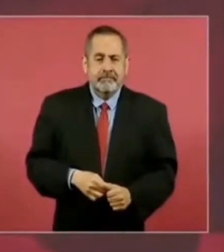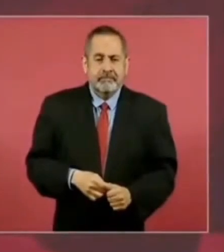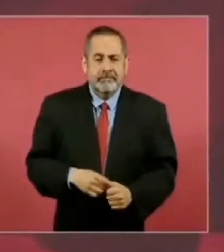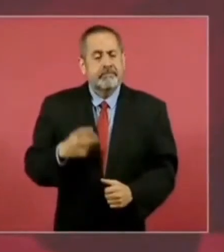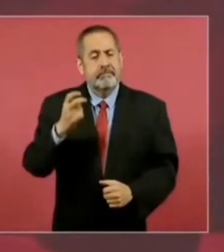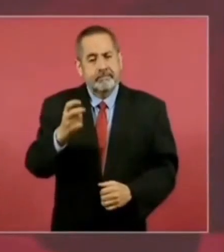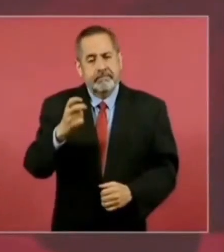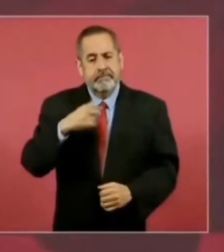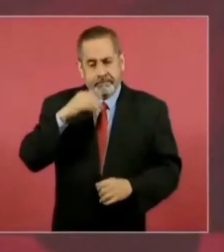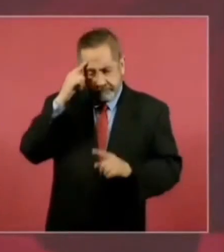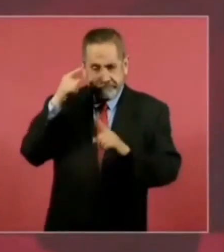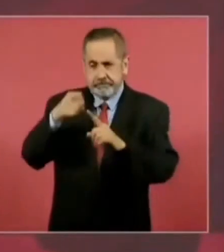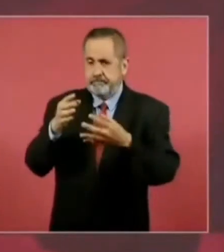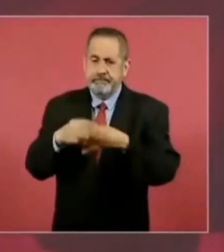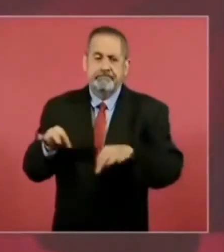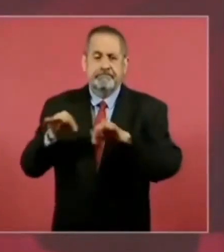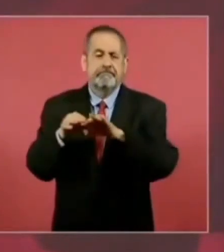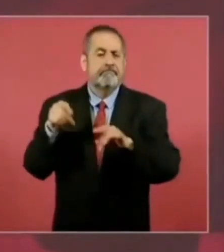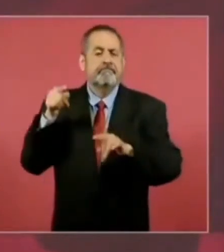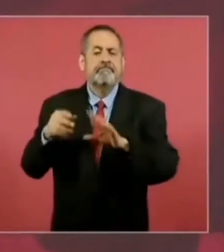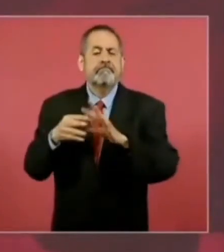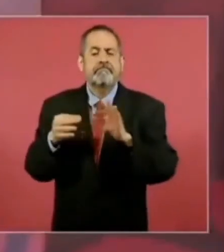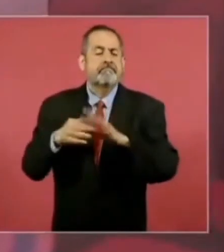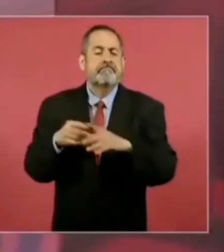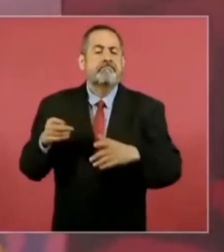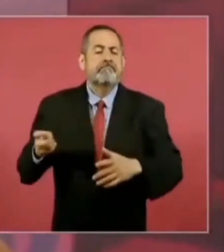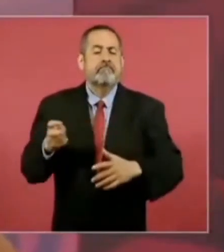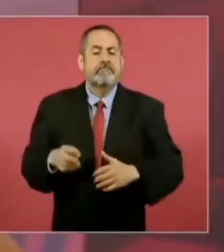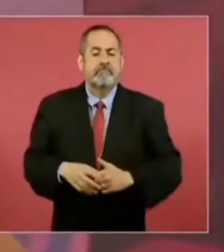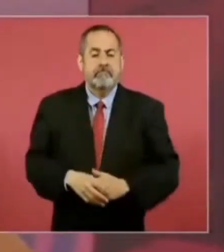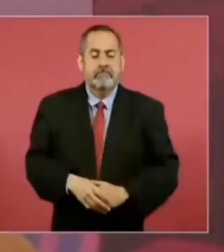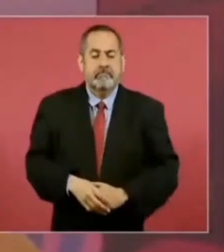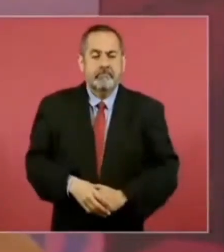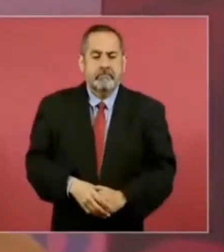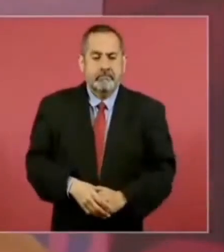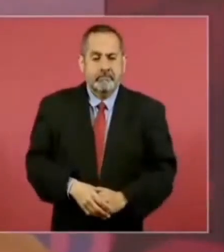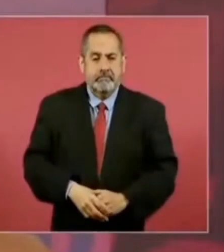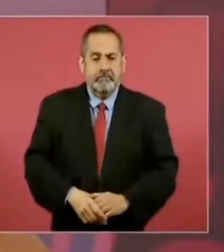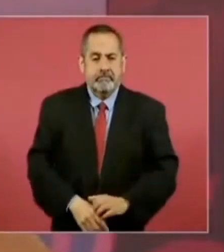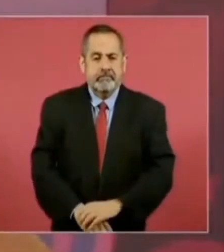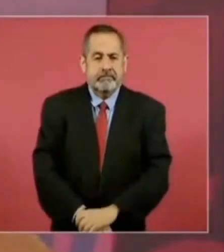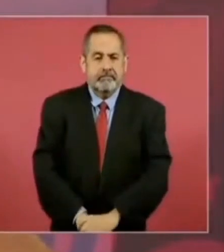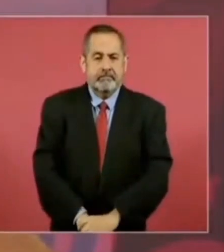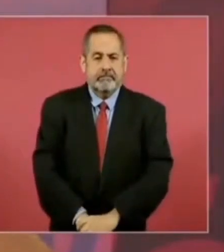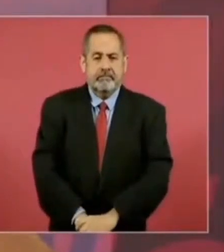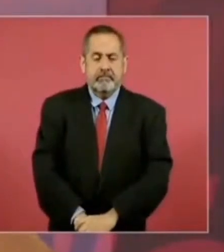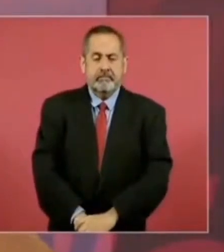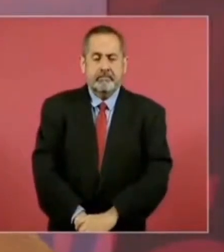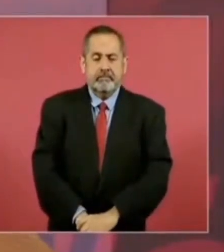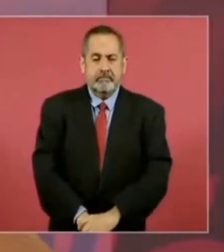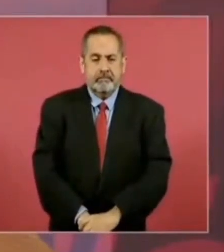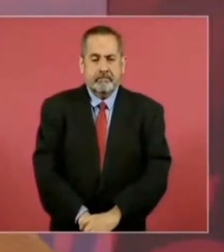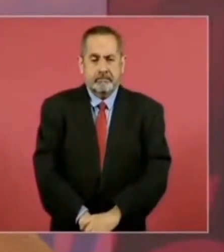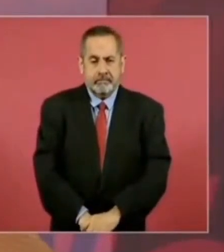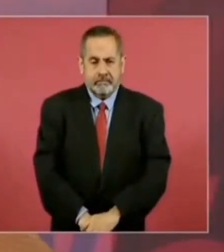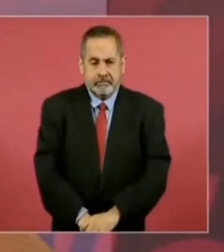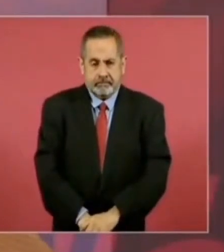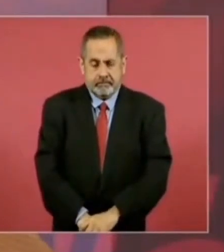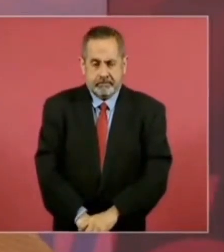Eso es importantísimo. ¿Y de la marcha de los que recibieron justicia y que no se